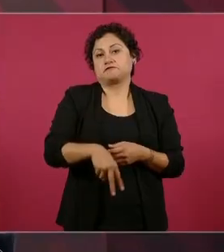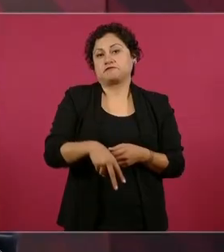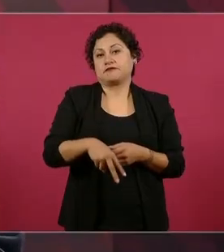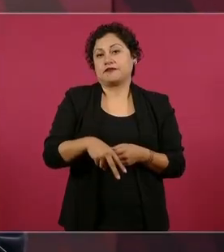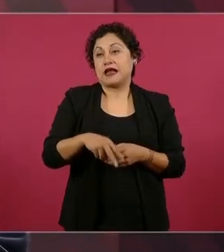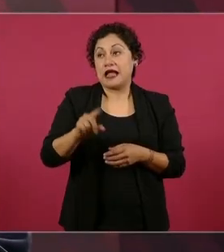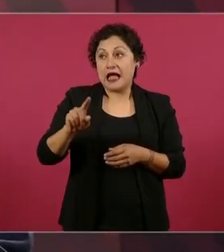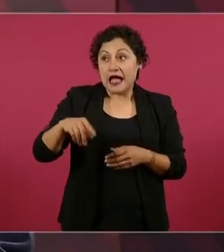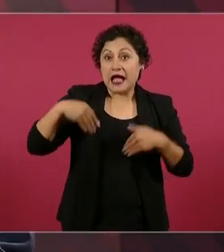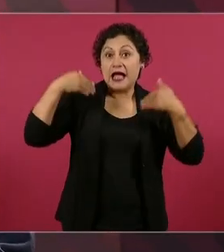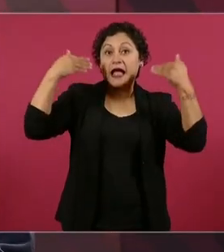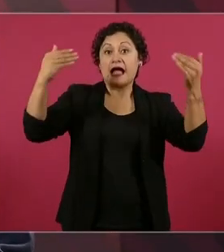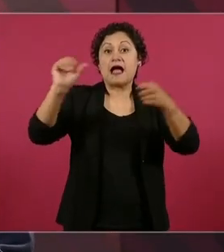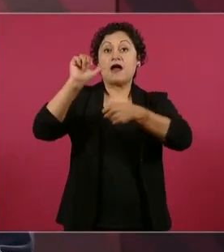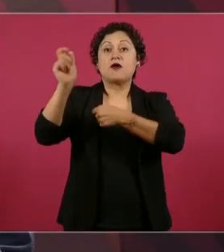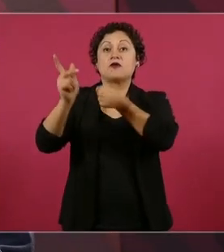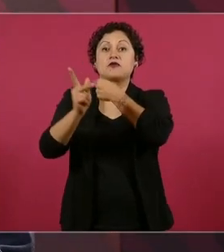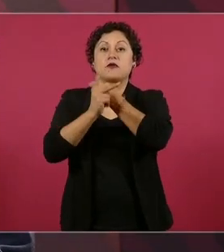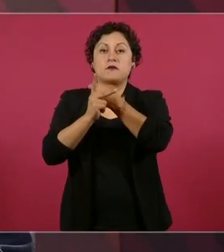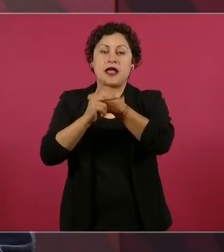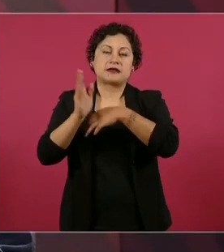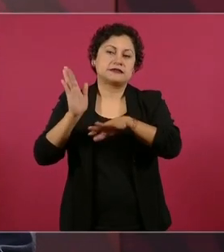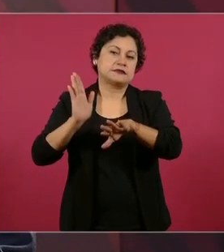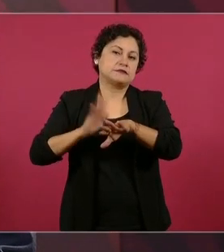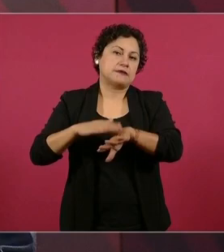con su trabajo.